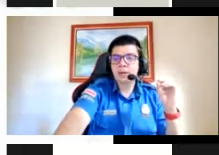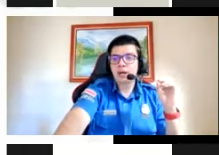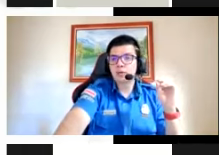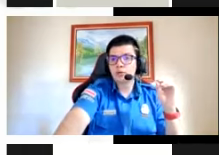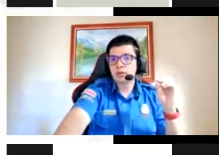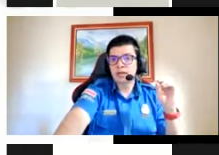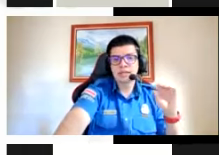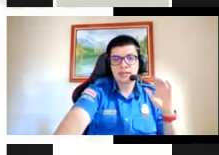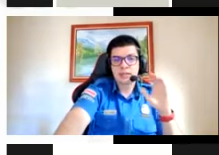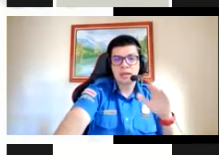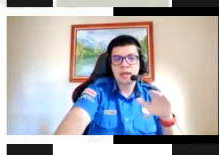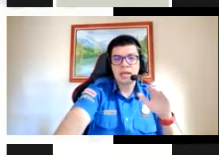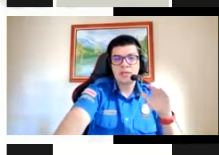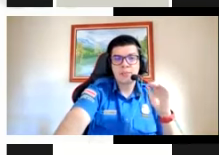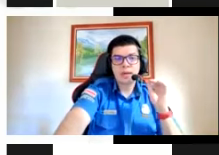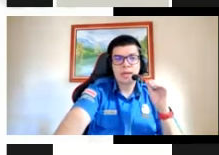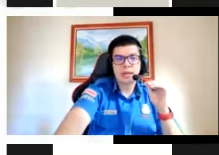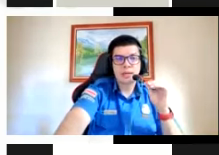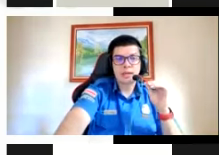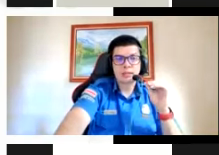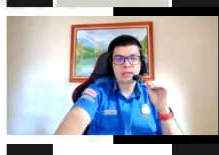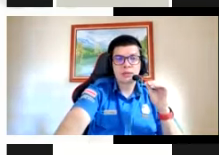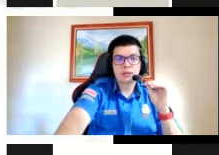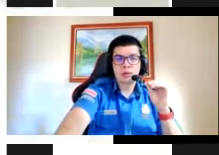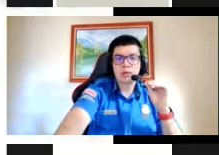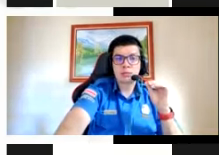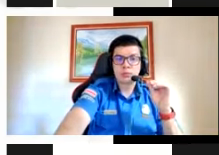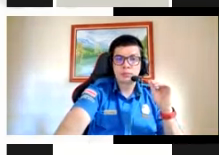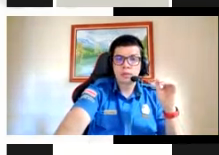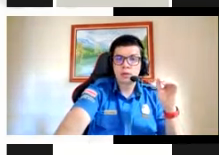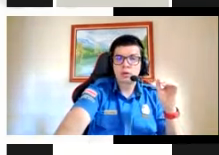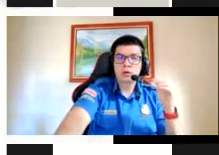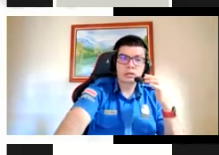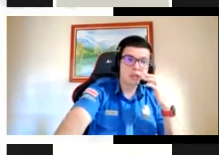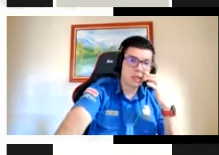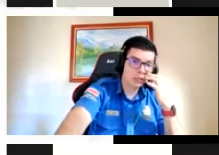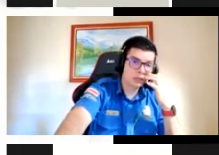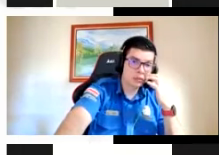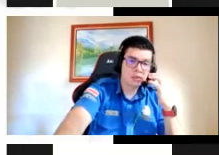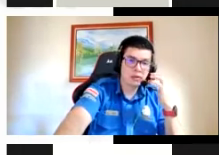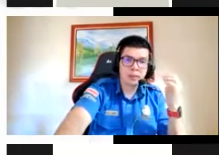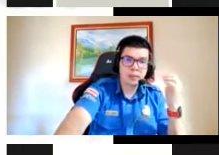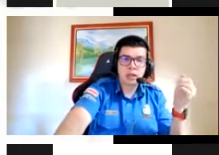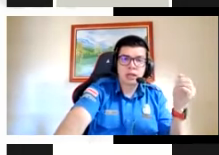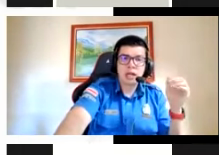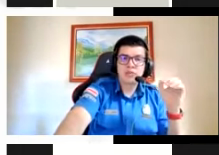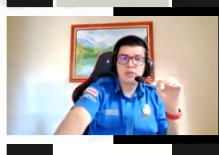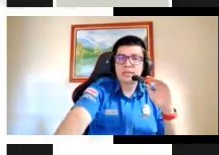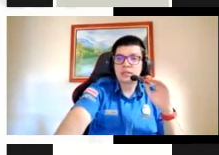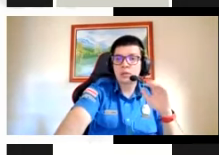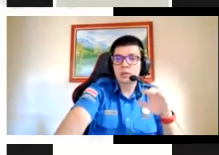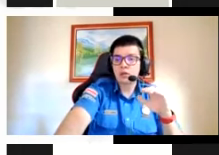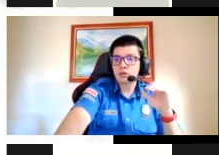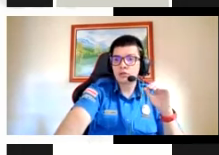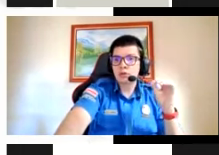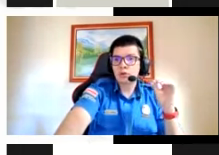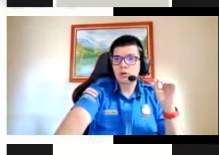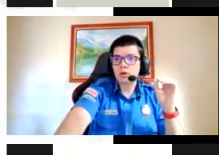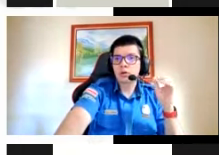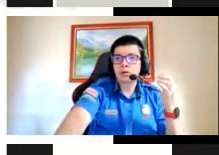cercanas para el uso de gas? La NFPA 54, Código Nacional de Gas Combustible, NFPA